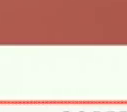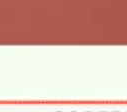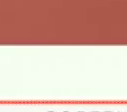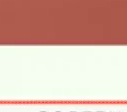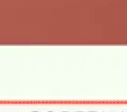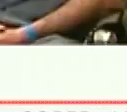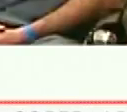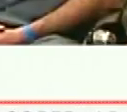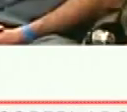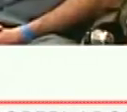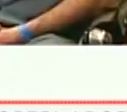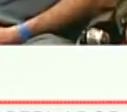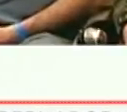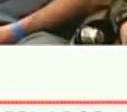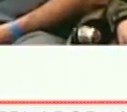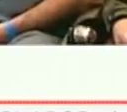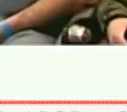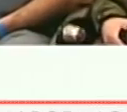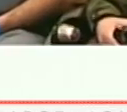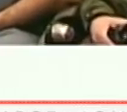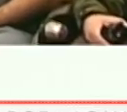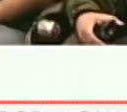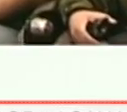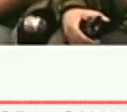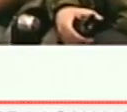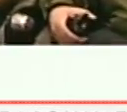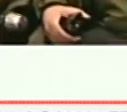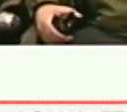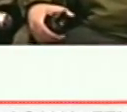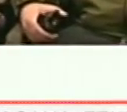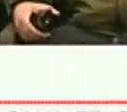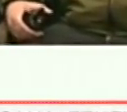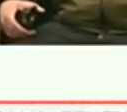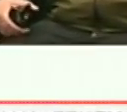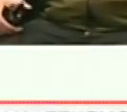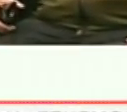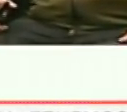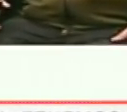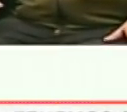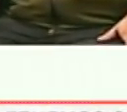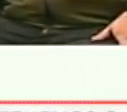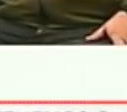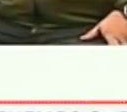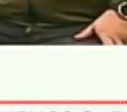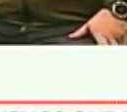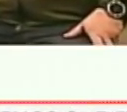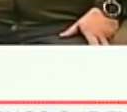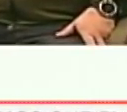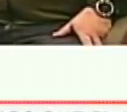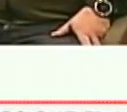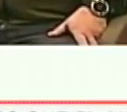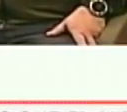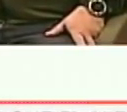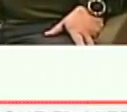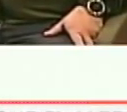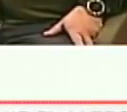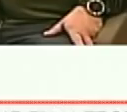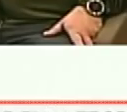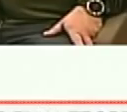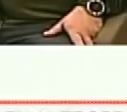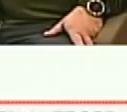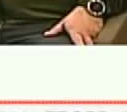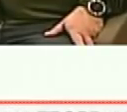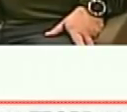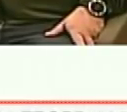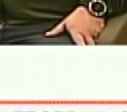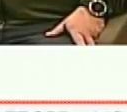viceministro de Riesgo. También se encuentra con nosotros presente Ángel Martínez, general, comandante general de